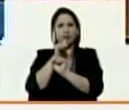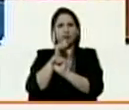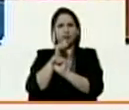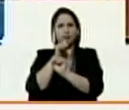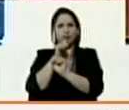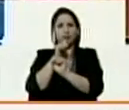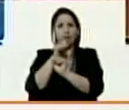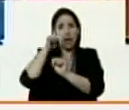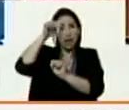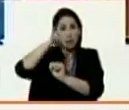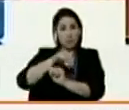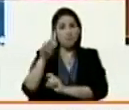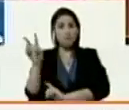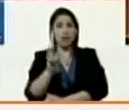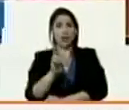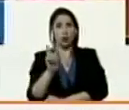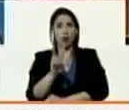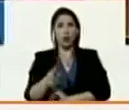aquí en Venezuela,